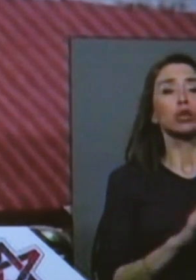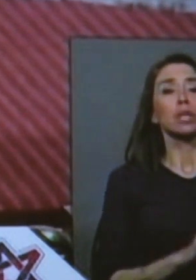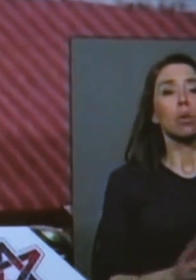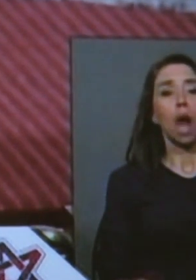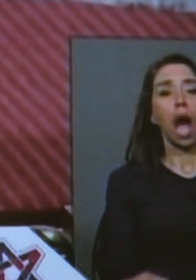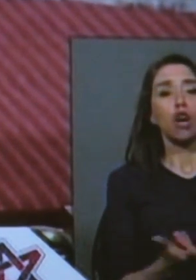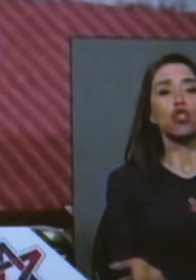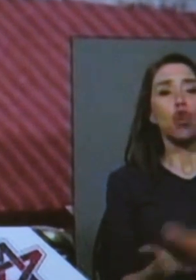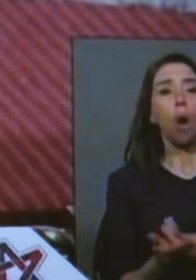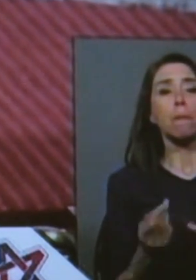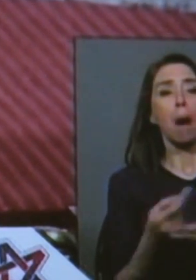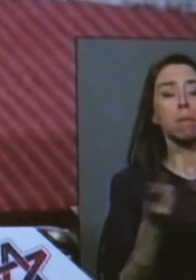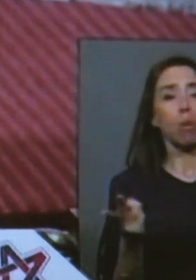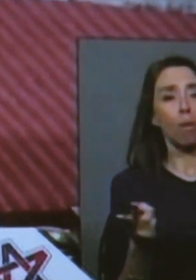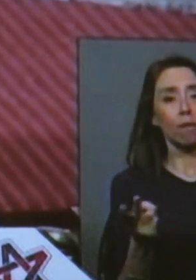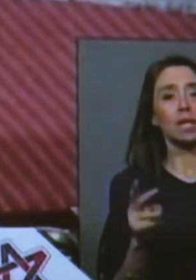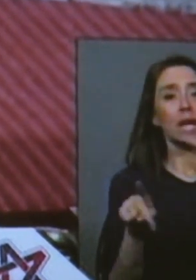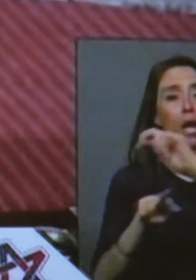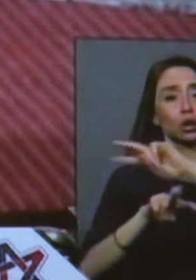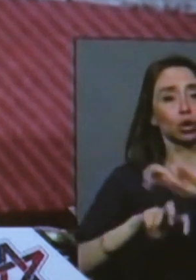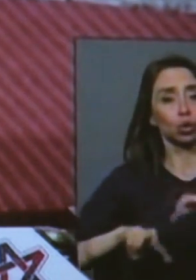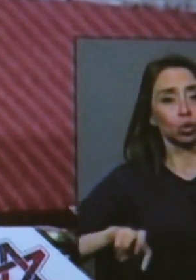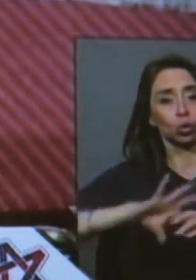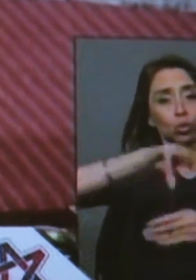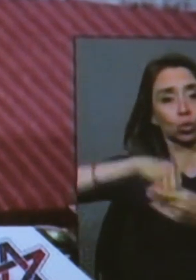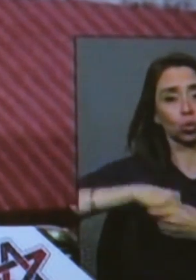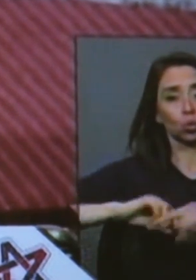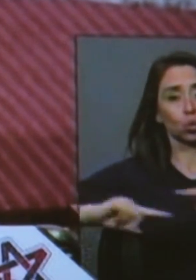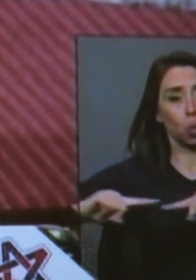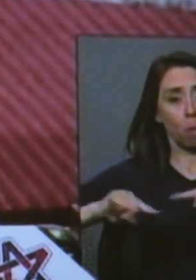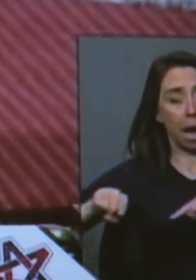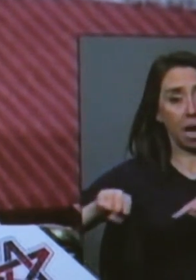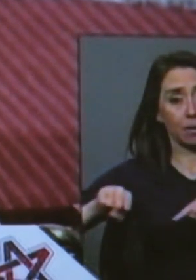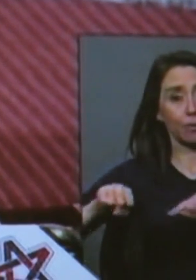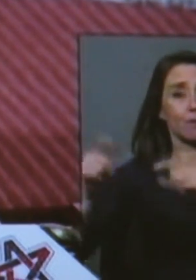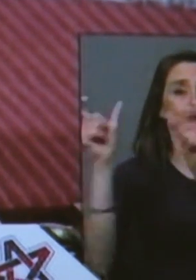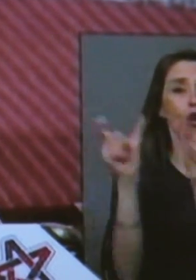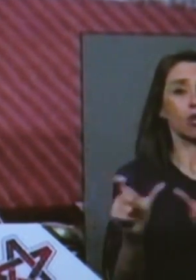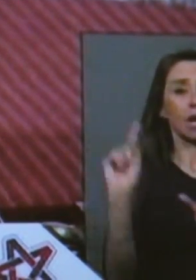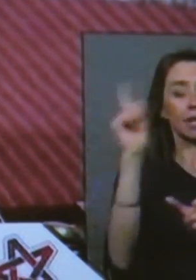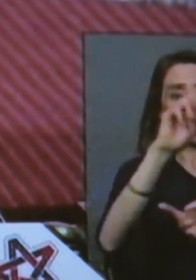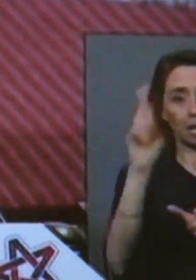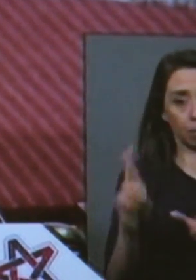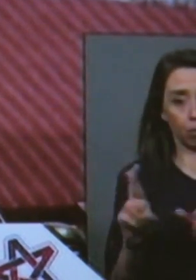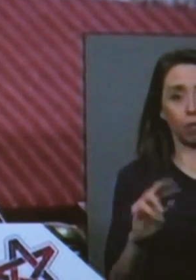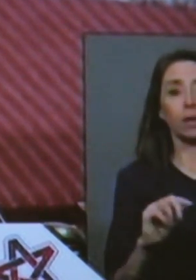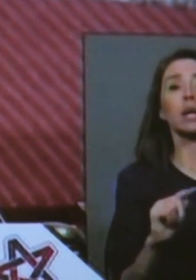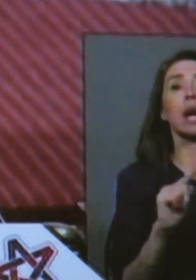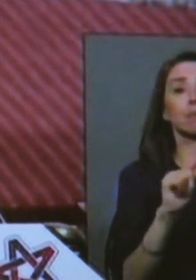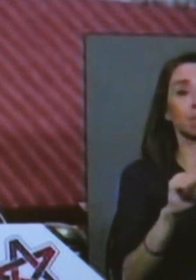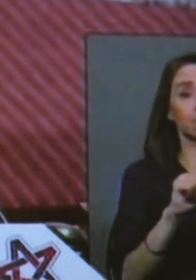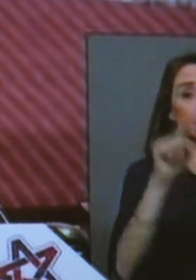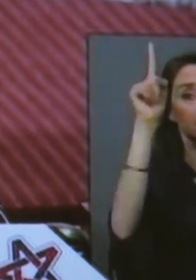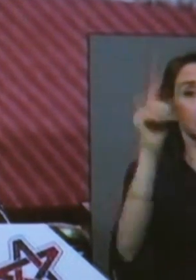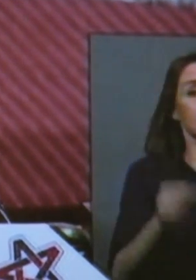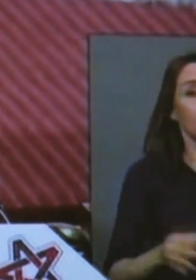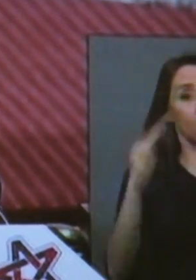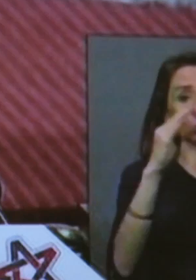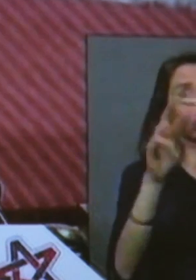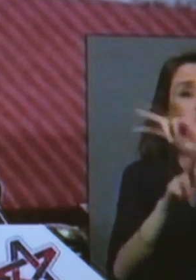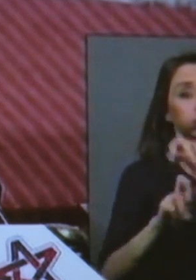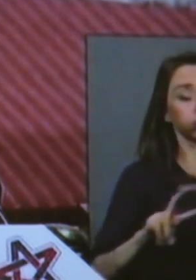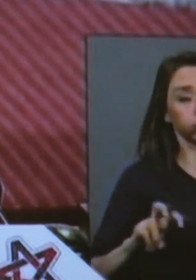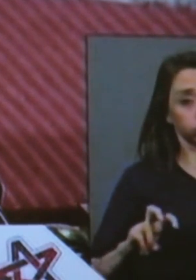públicas. Espero que los sumarios actualmente en curso por parte de la Contraloría General de la República y los tribunales de